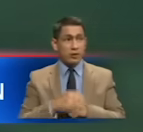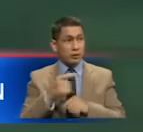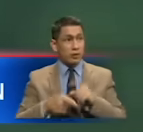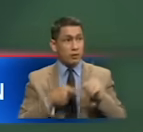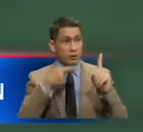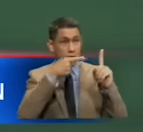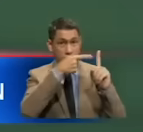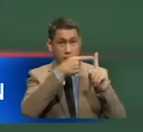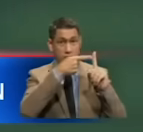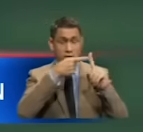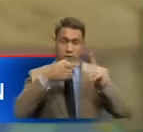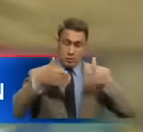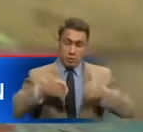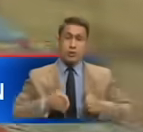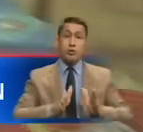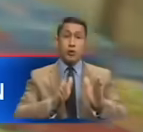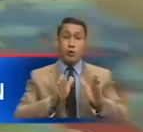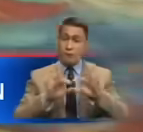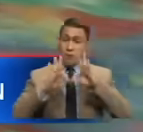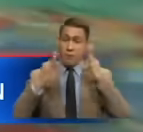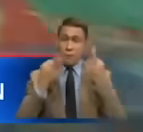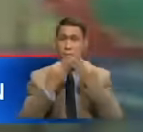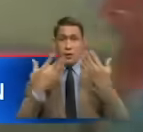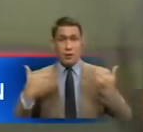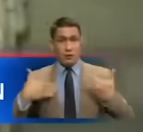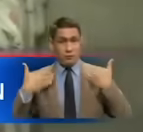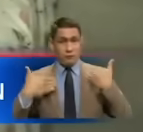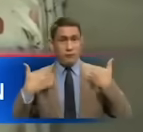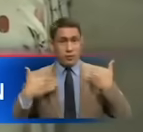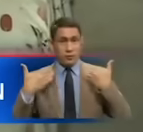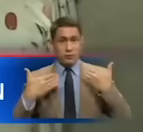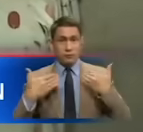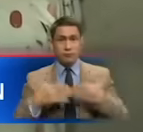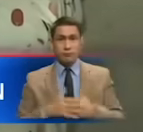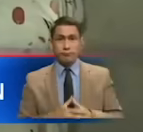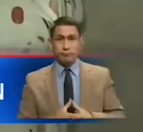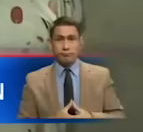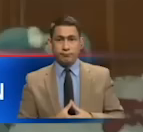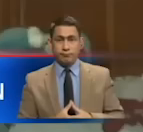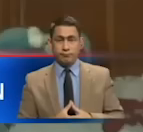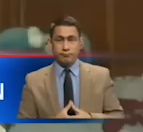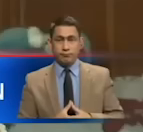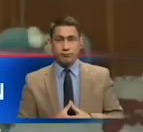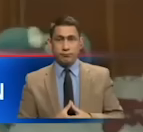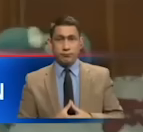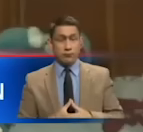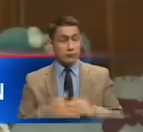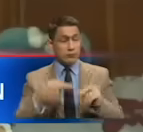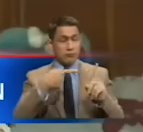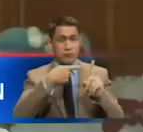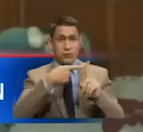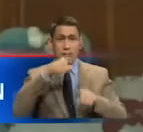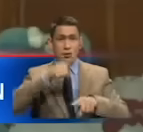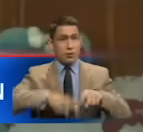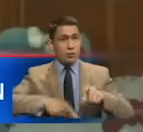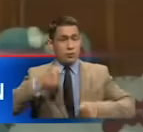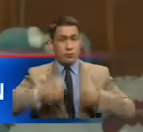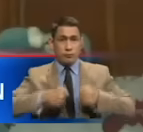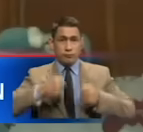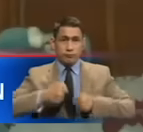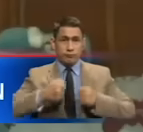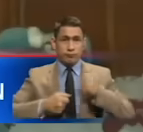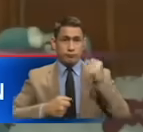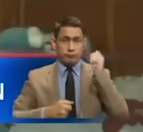a este mundo a dar alegría a su hogar, un hogar que carece de muchas necesidades. No puede correr, no puede